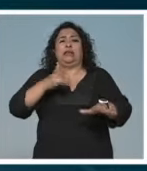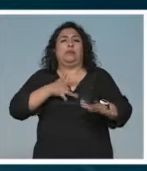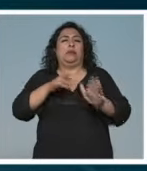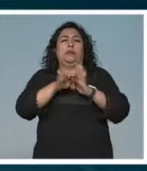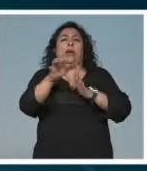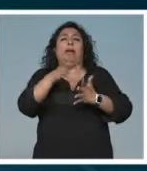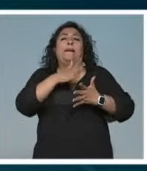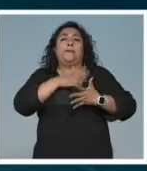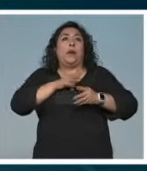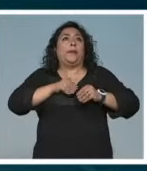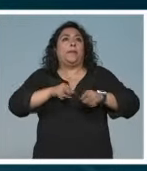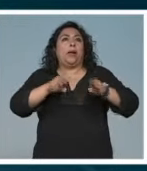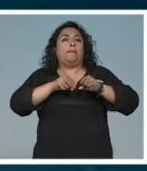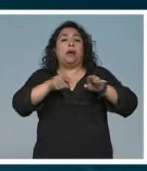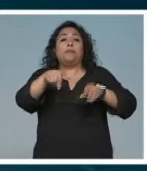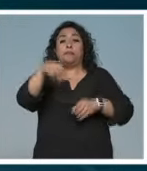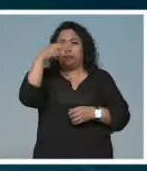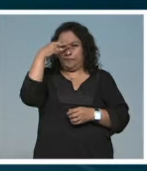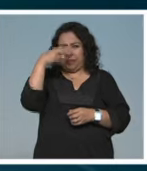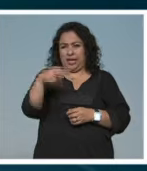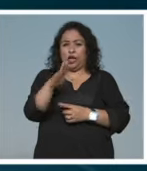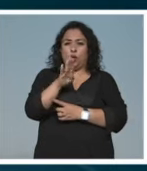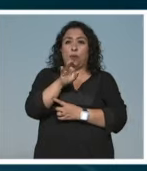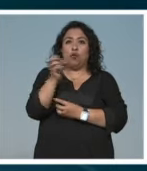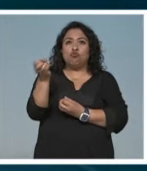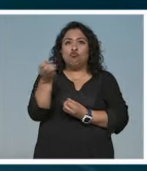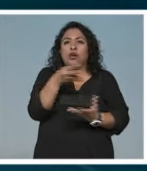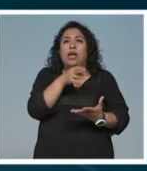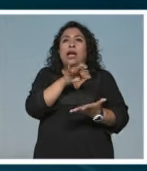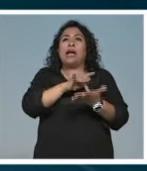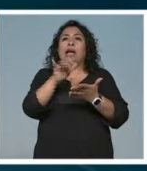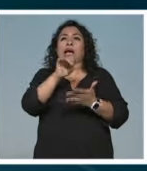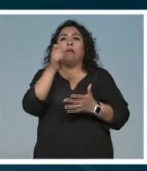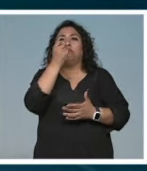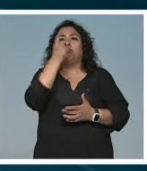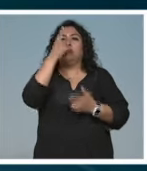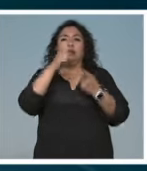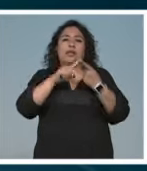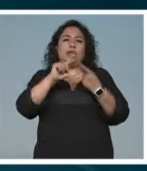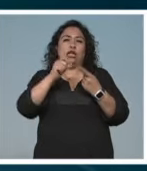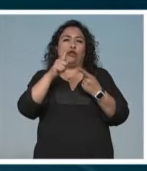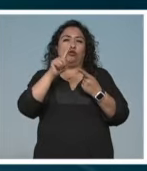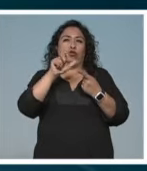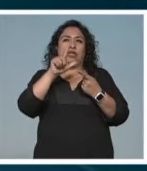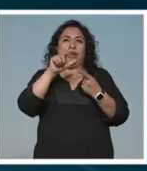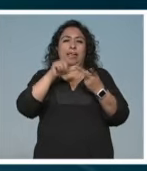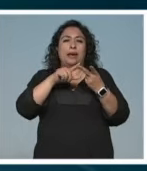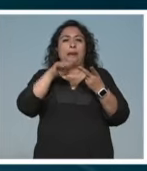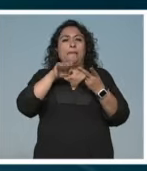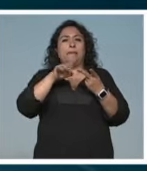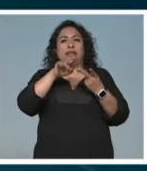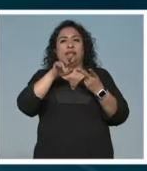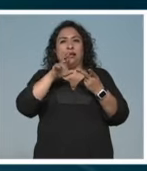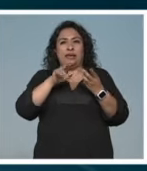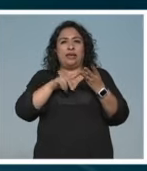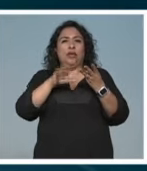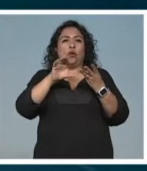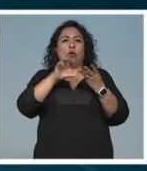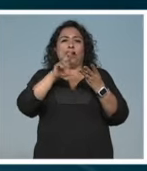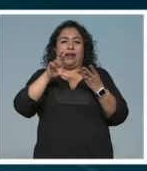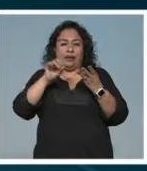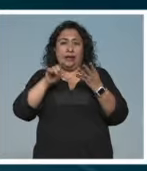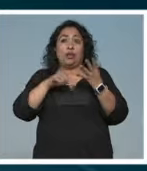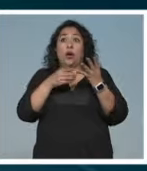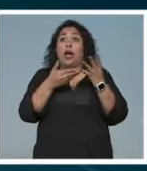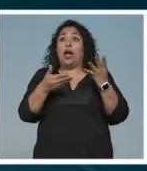amor. En México, el bolero se enriqueció gracias a compositores como Agustín Lara, Armando Manzanero, Álvaro Carrillo y